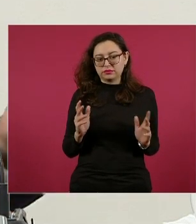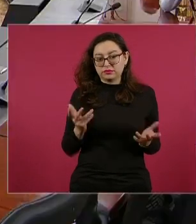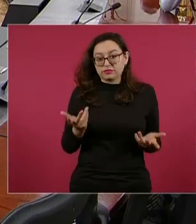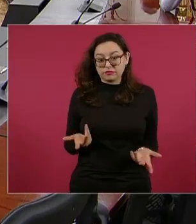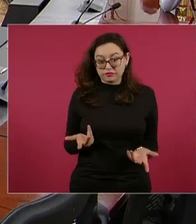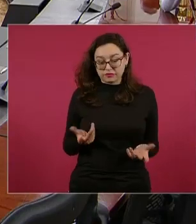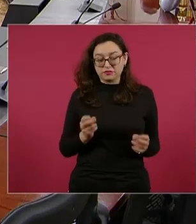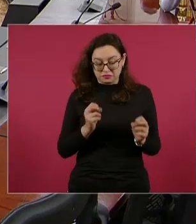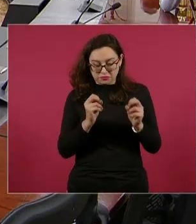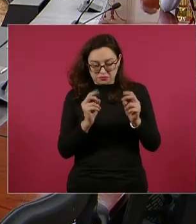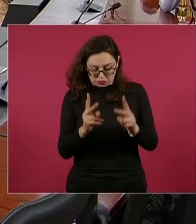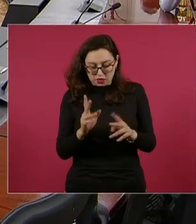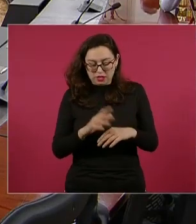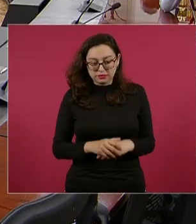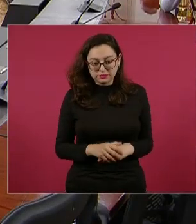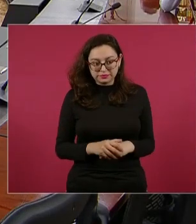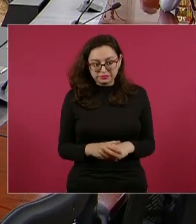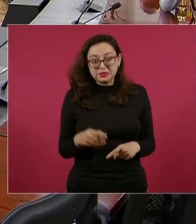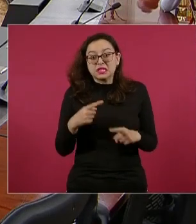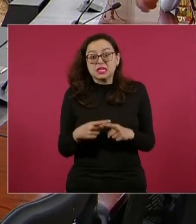¿Quién es su informante?